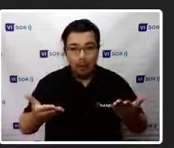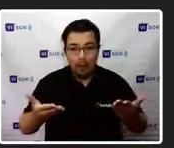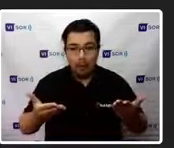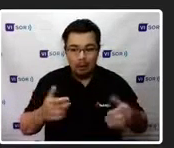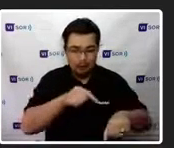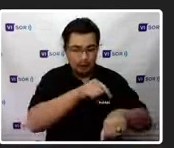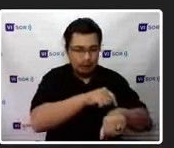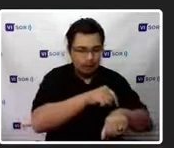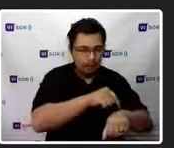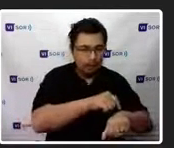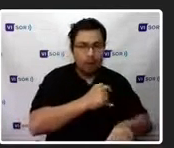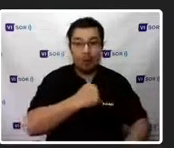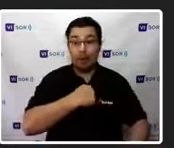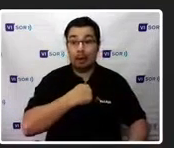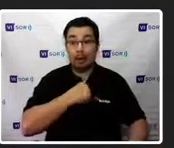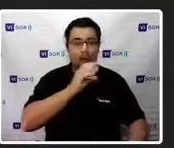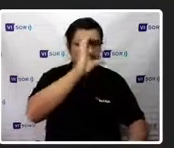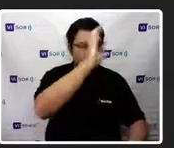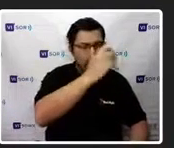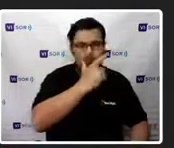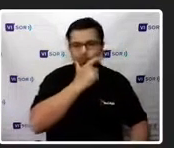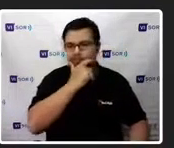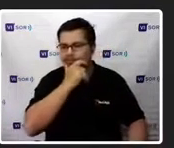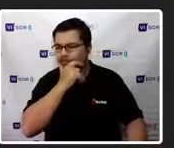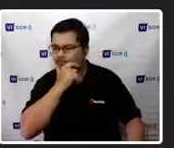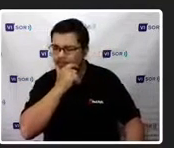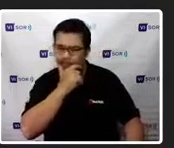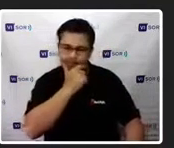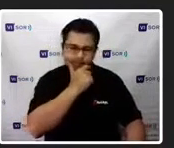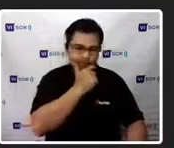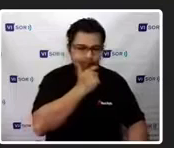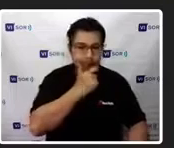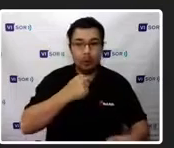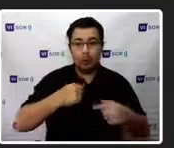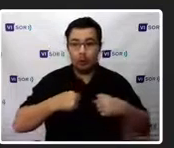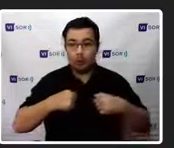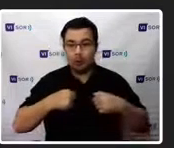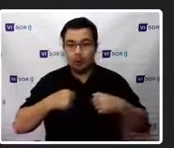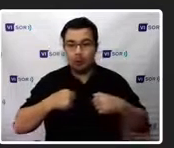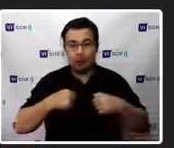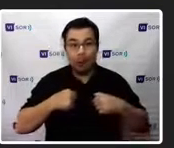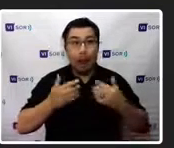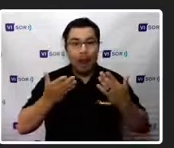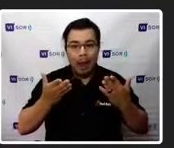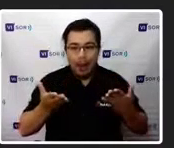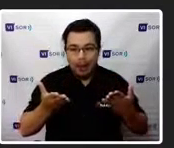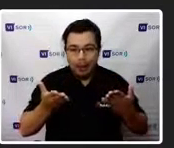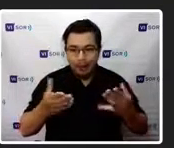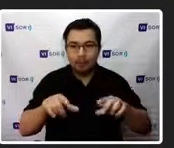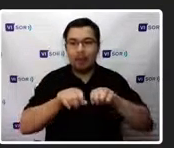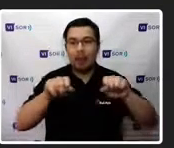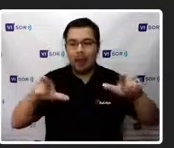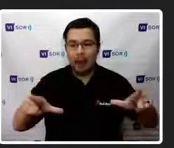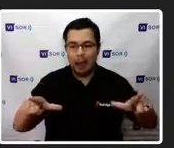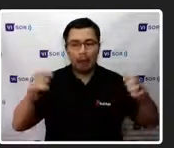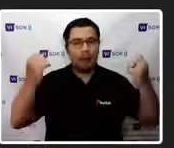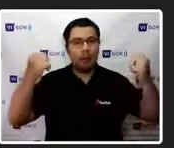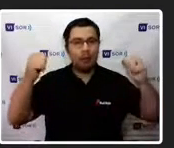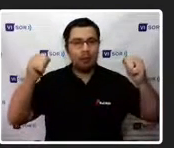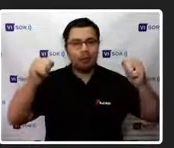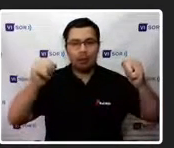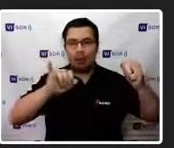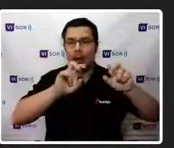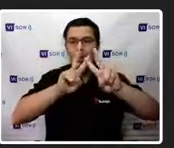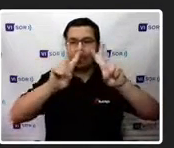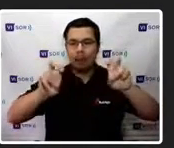a un área deportiva, que es la escalada. Y fue ahí cuando, digamos, como que pude enlazar un poco la